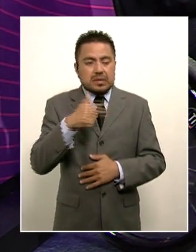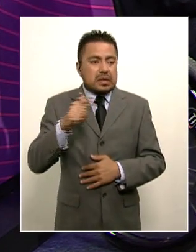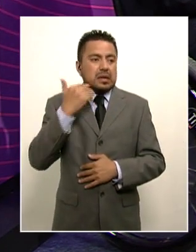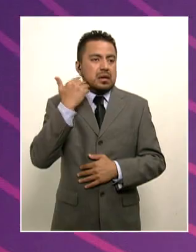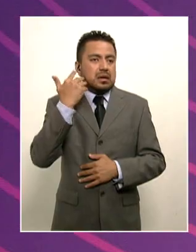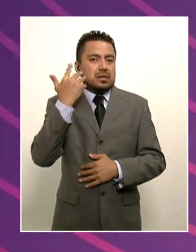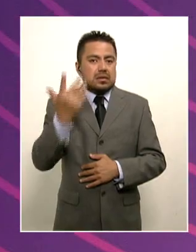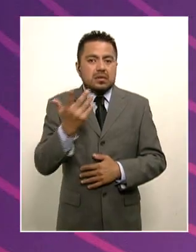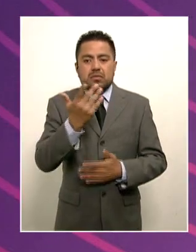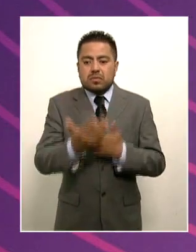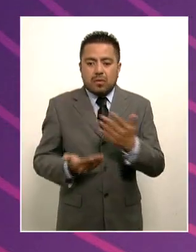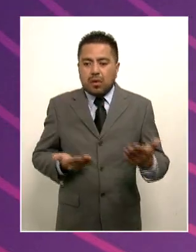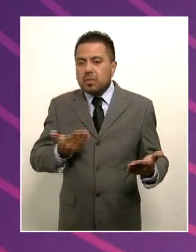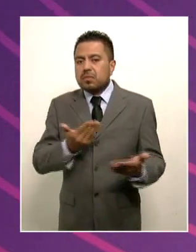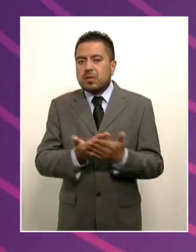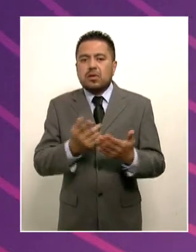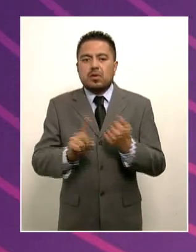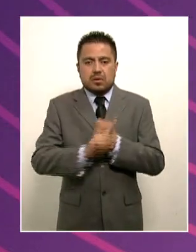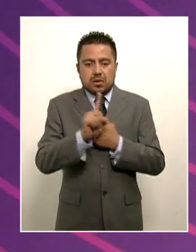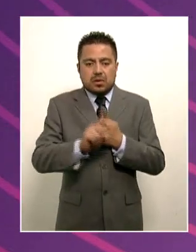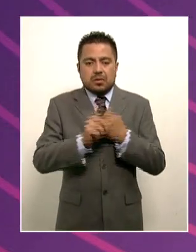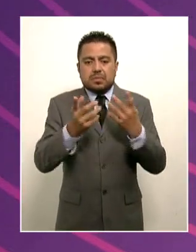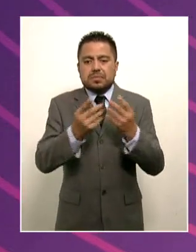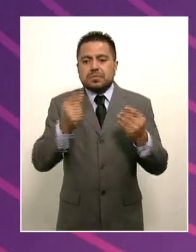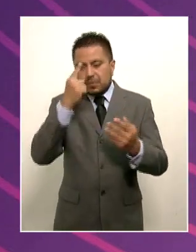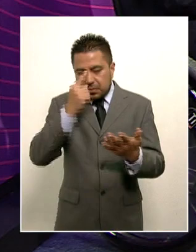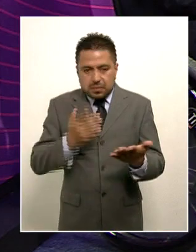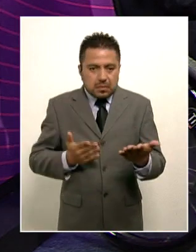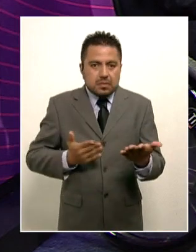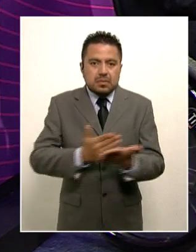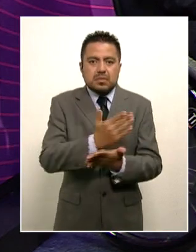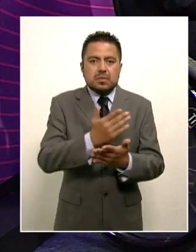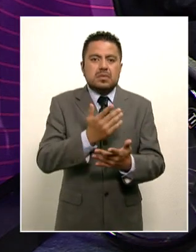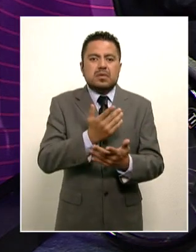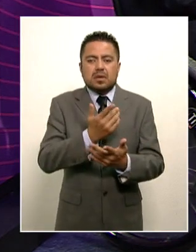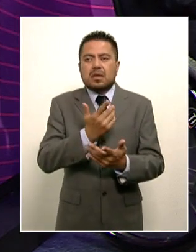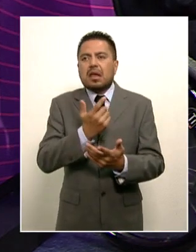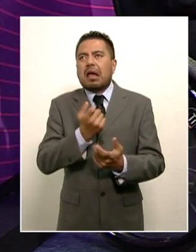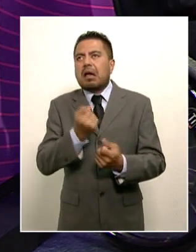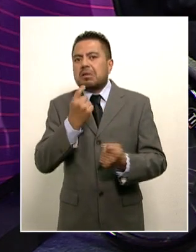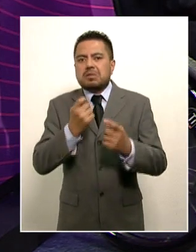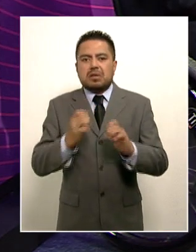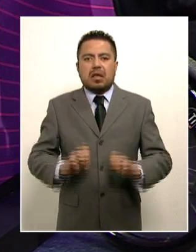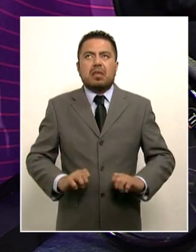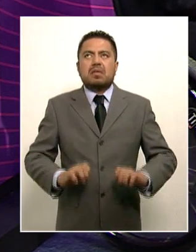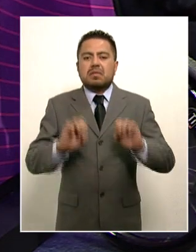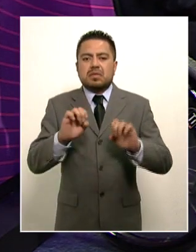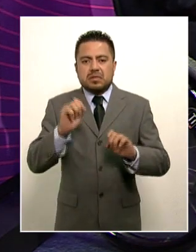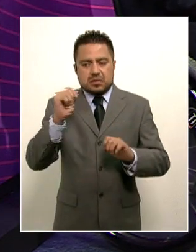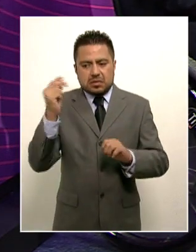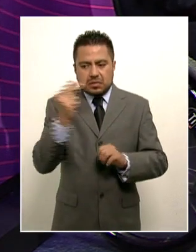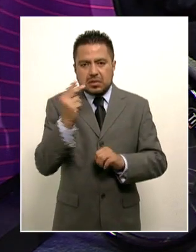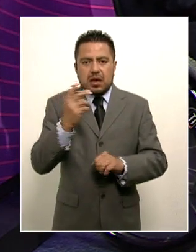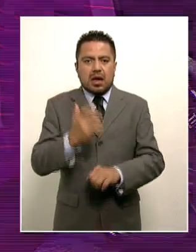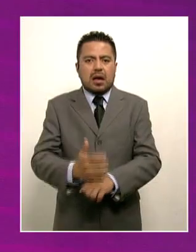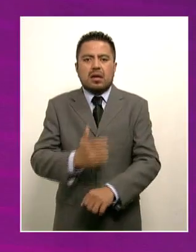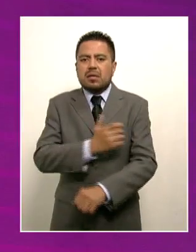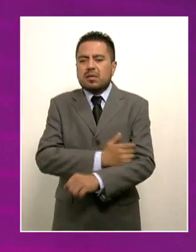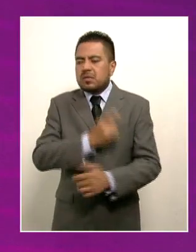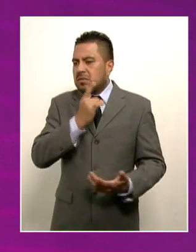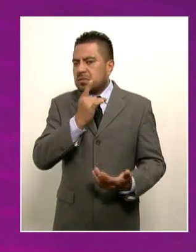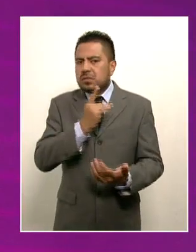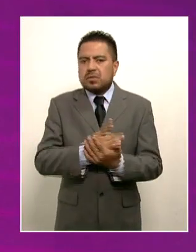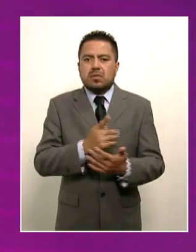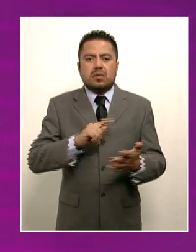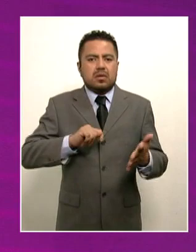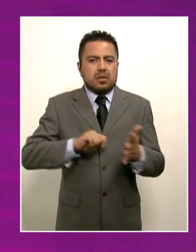quiera proponer soluciones de accesibilidad en algún inmueble, se hagan acompañar no solo de la